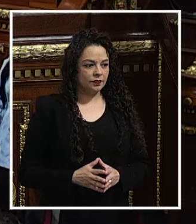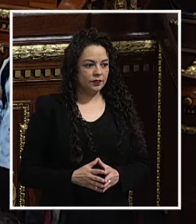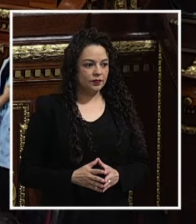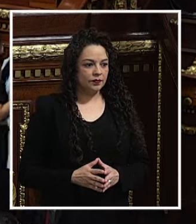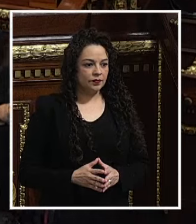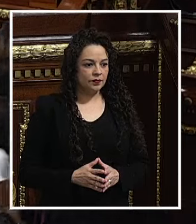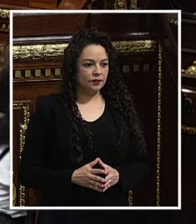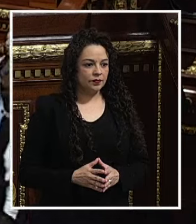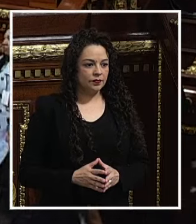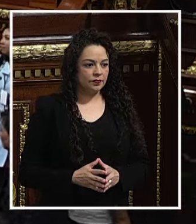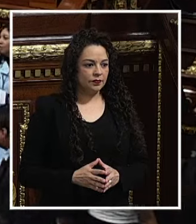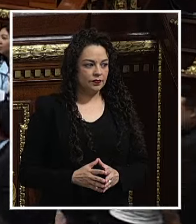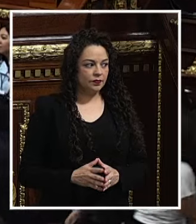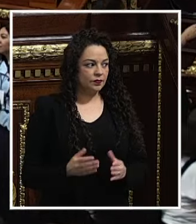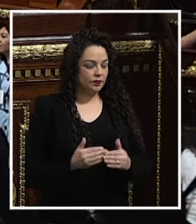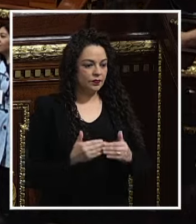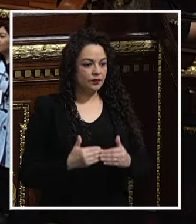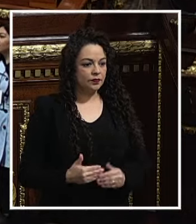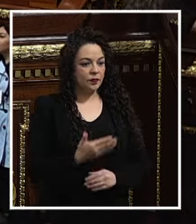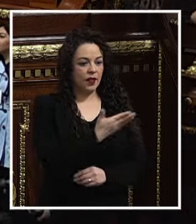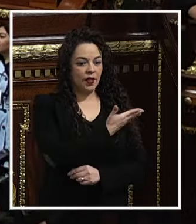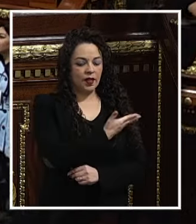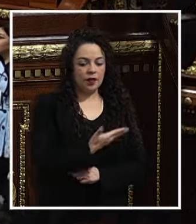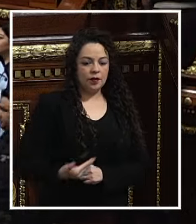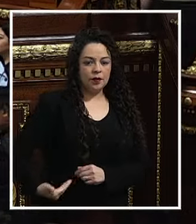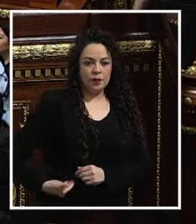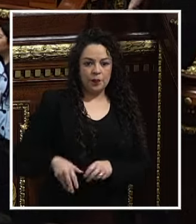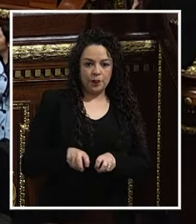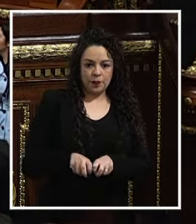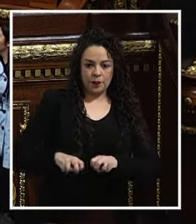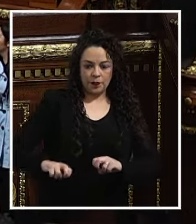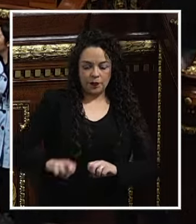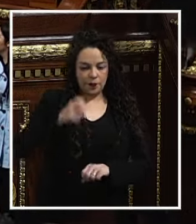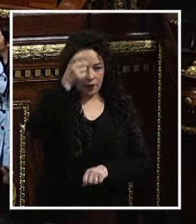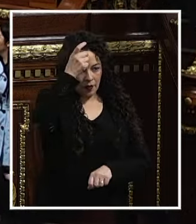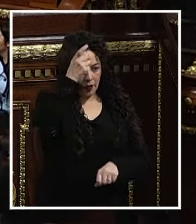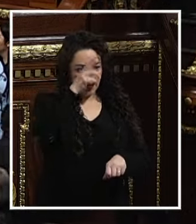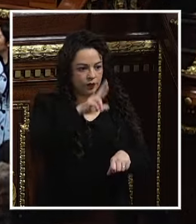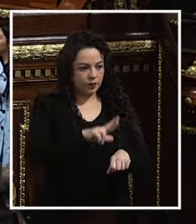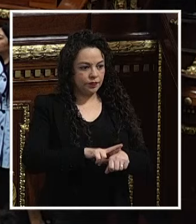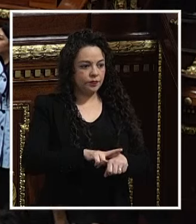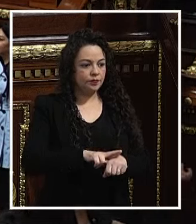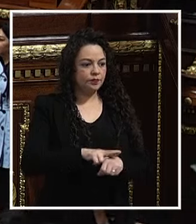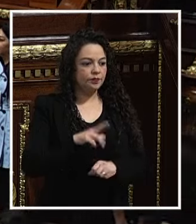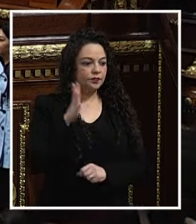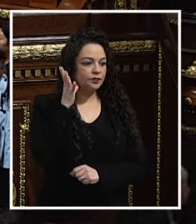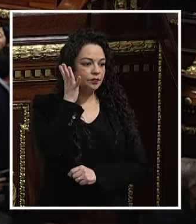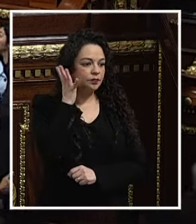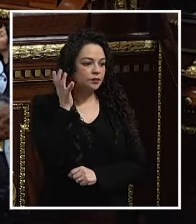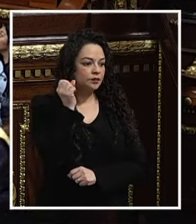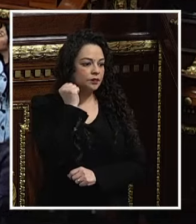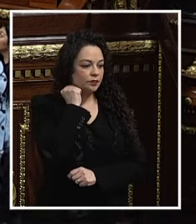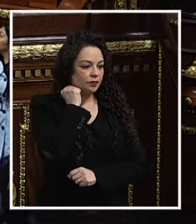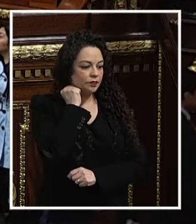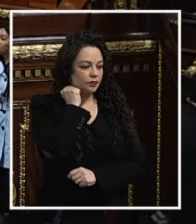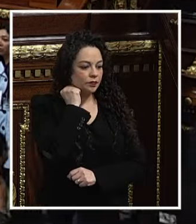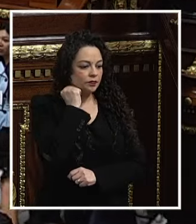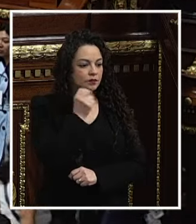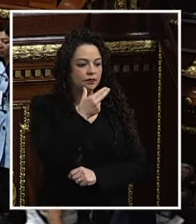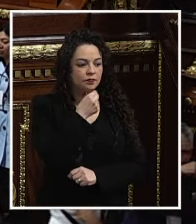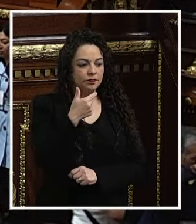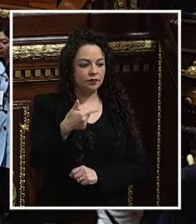Al presidente de la Mesa Directiva de la Cámara de Senadores,